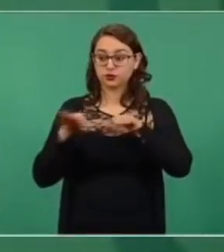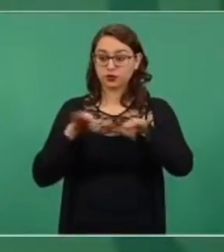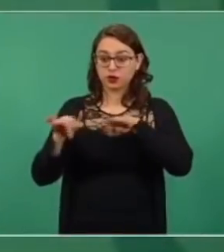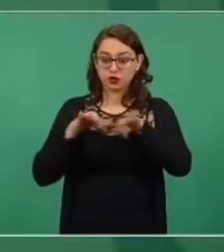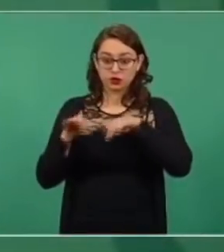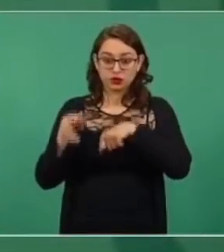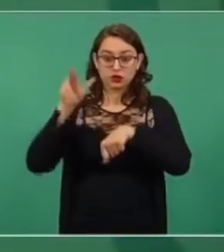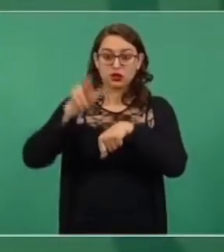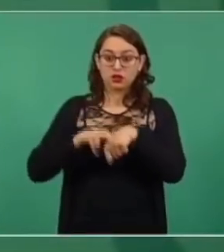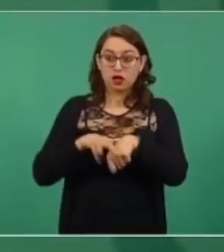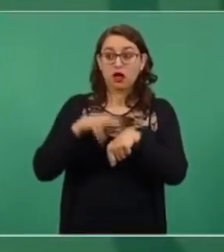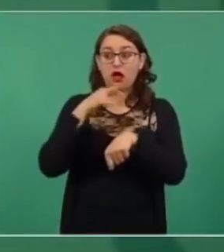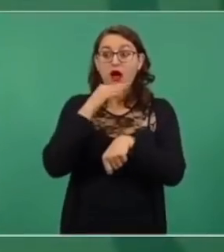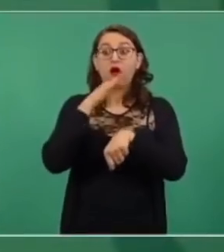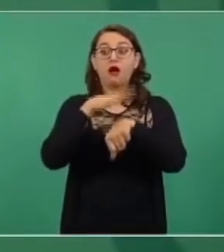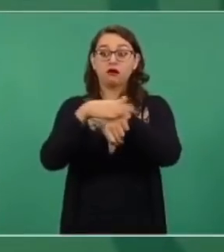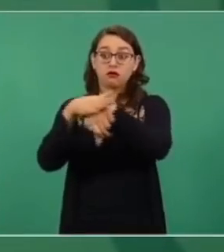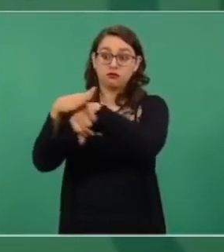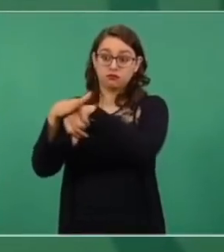independientemente